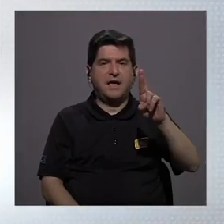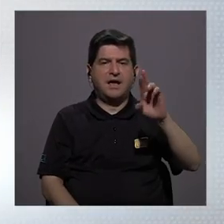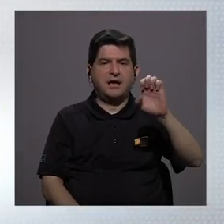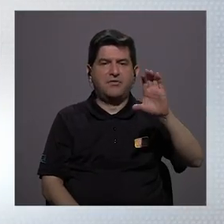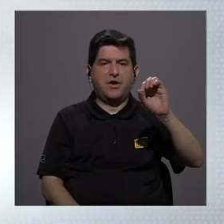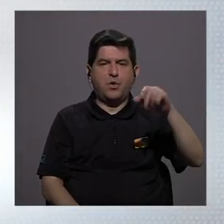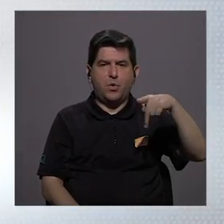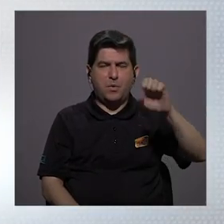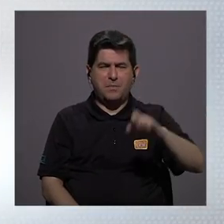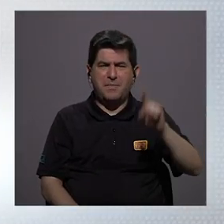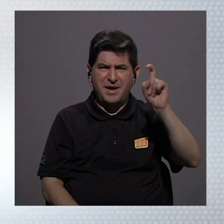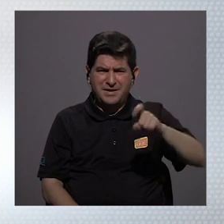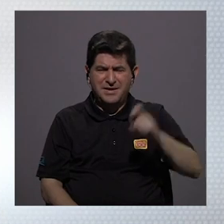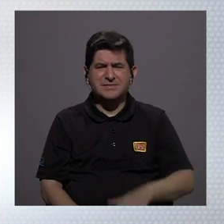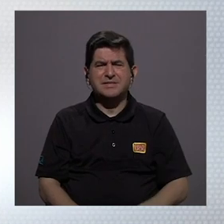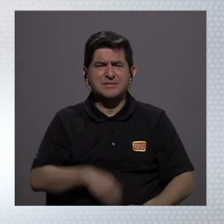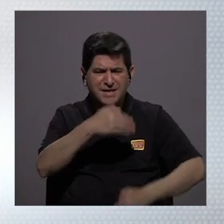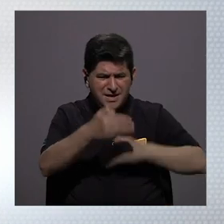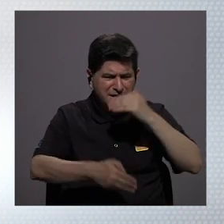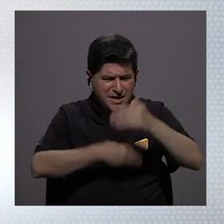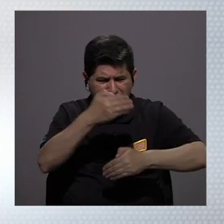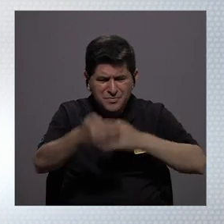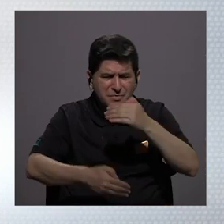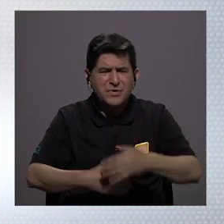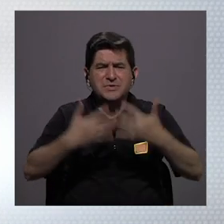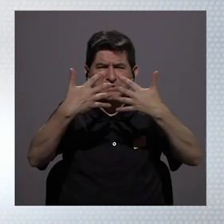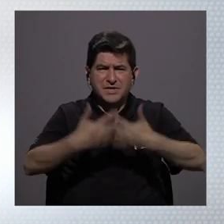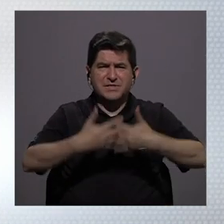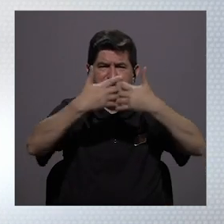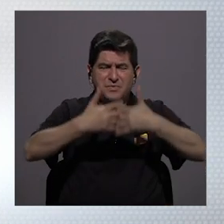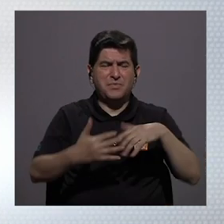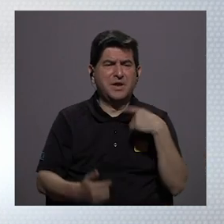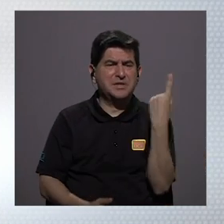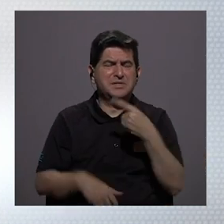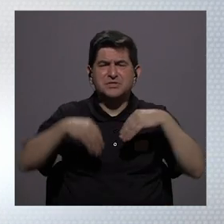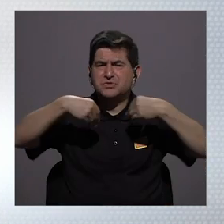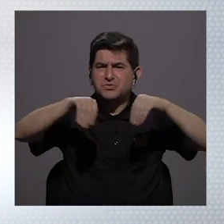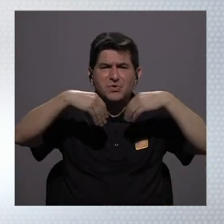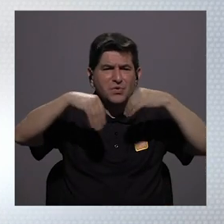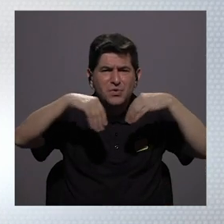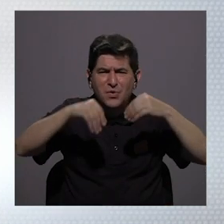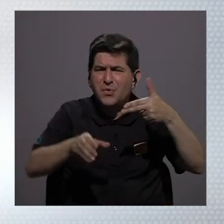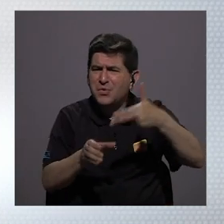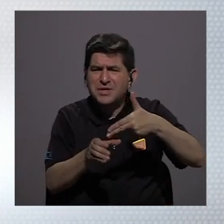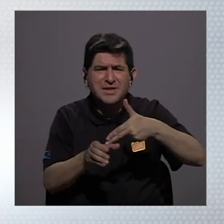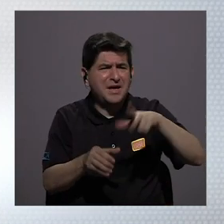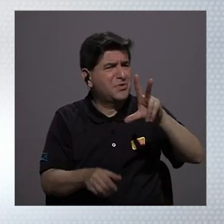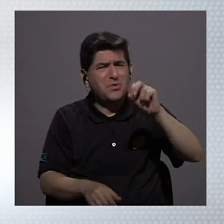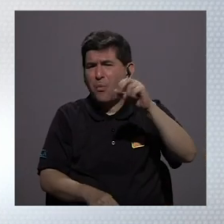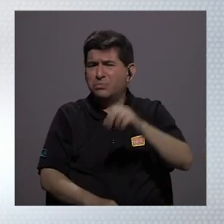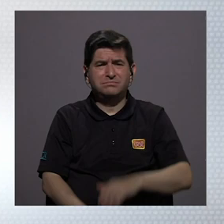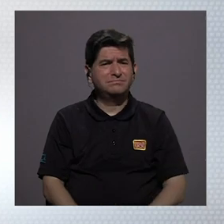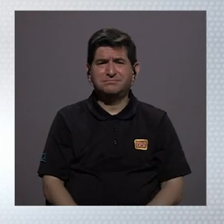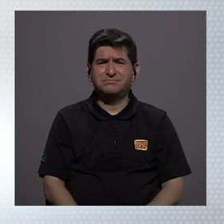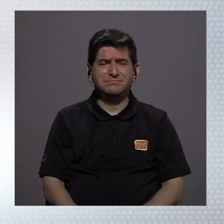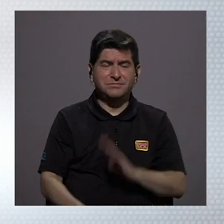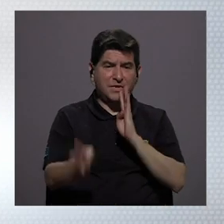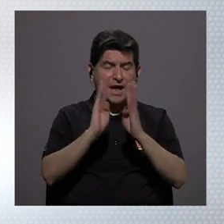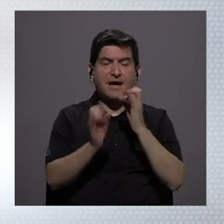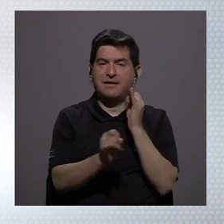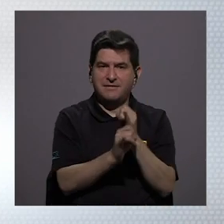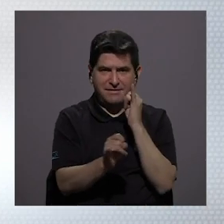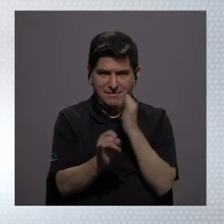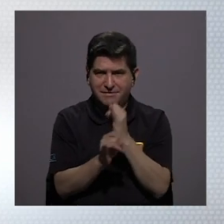una institución, un refinador Recope para estar vendiendo nada más y toda la parte de refinería la necesitamos. Yo creo que no. Entonces, cuando hablamos